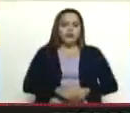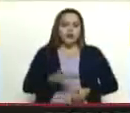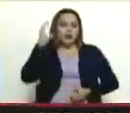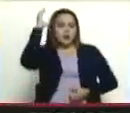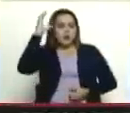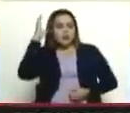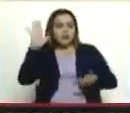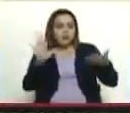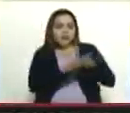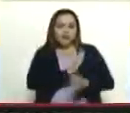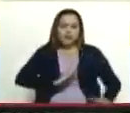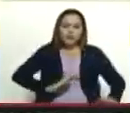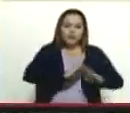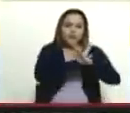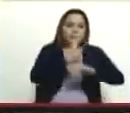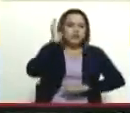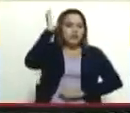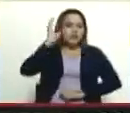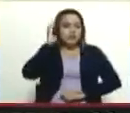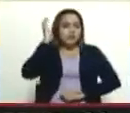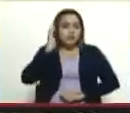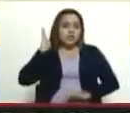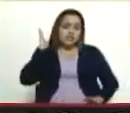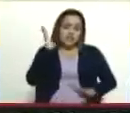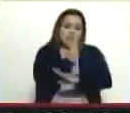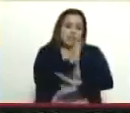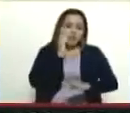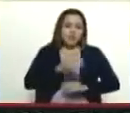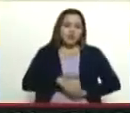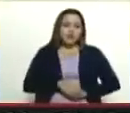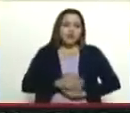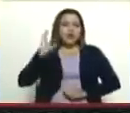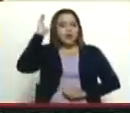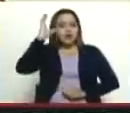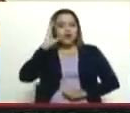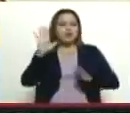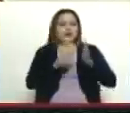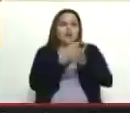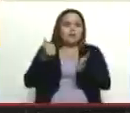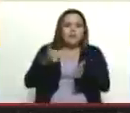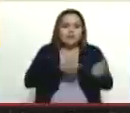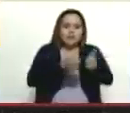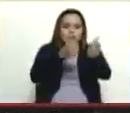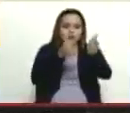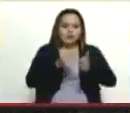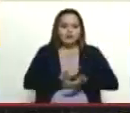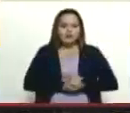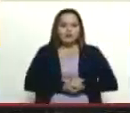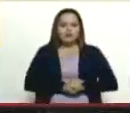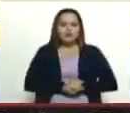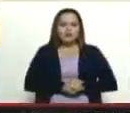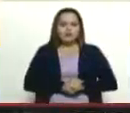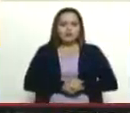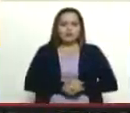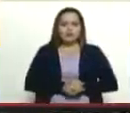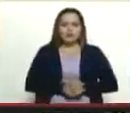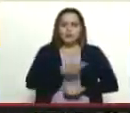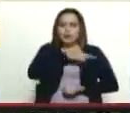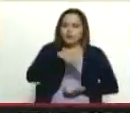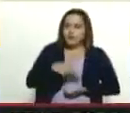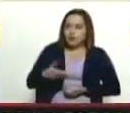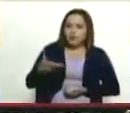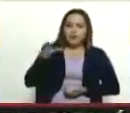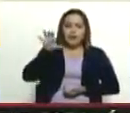conscientes del bloqueo, conscientes de las sanciones, conscientes de las persecuciones contra nuestro país,